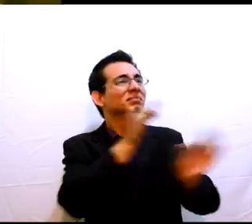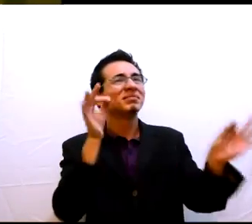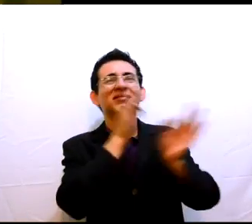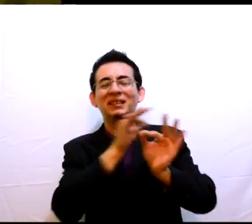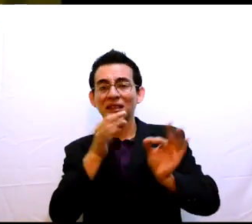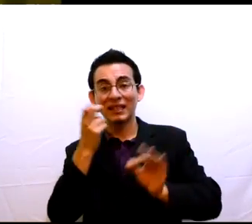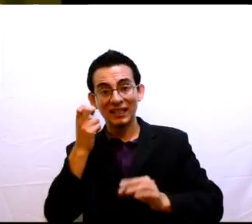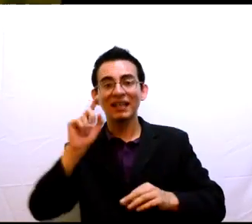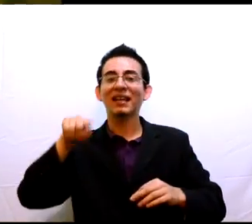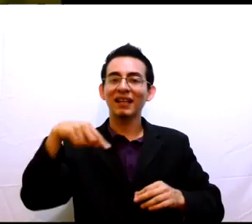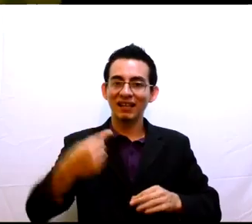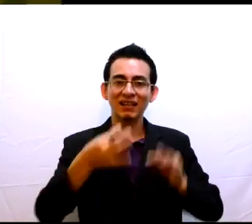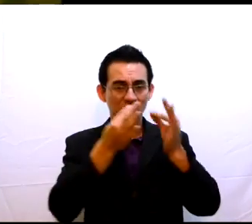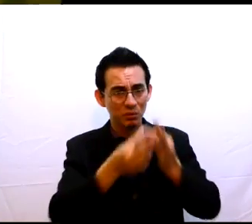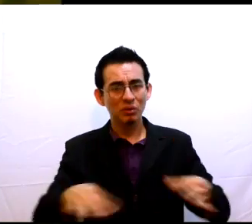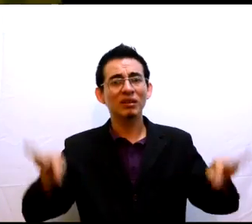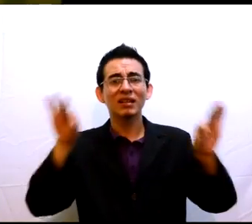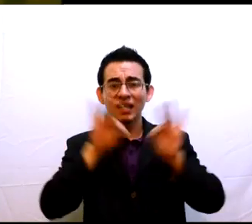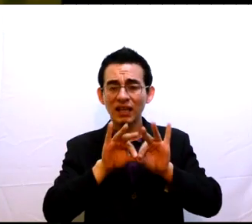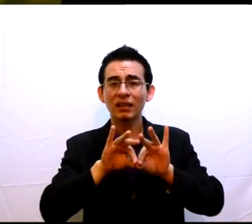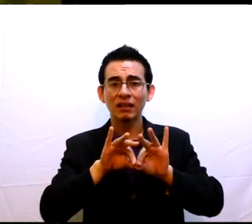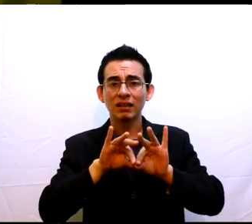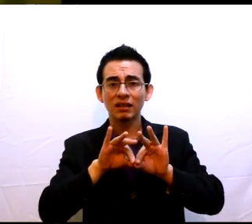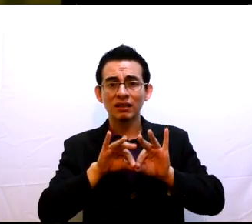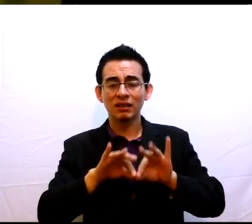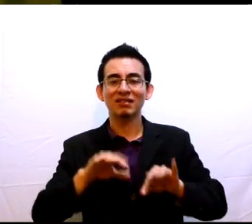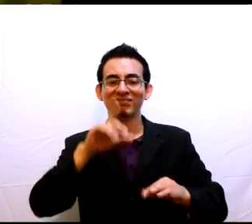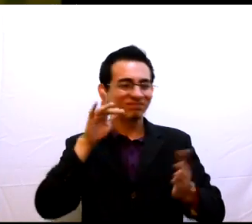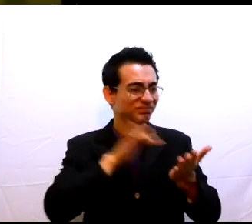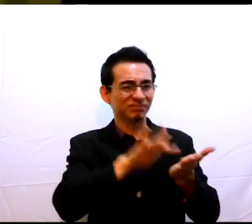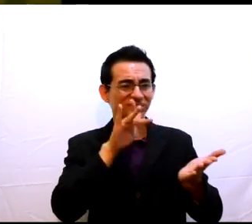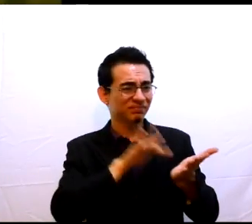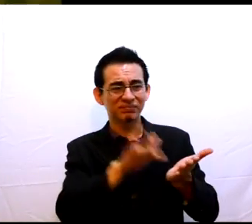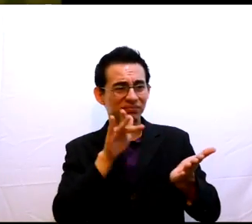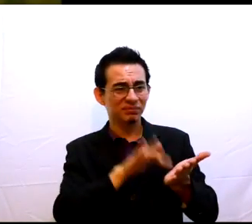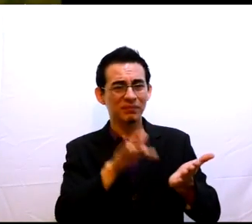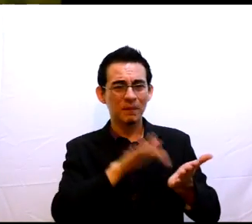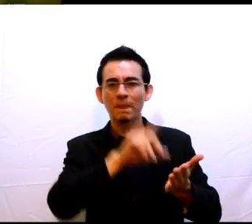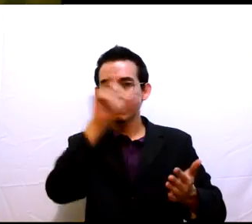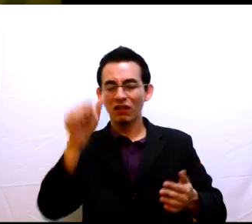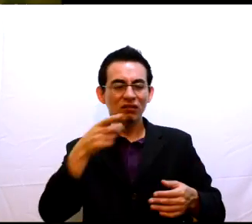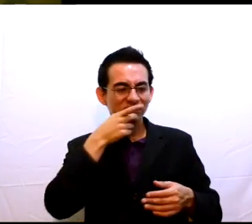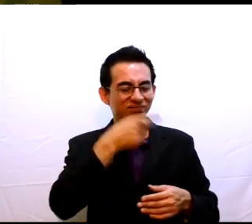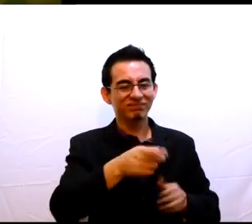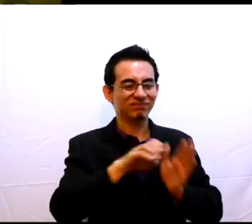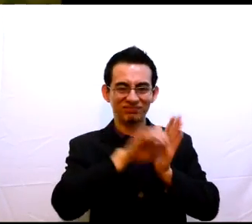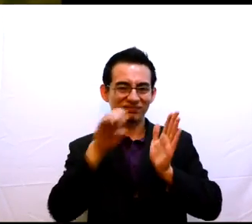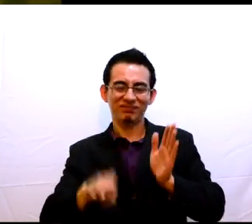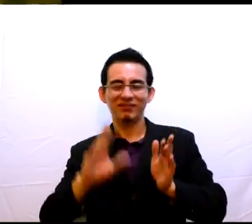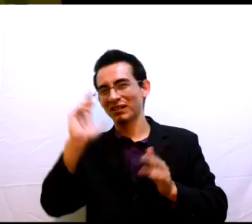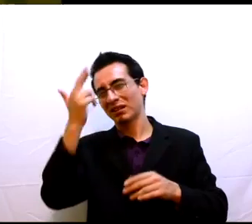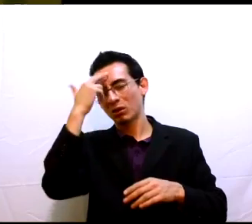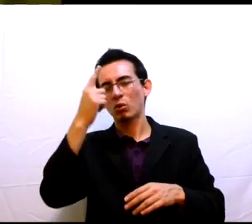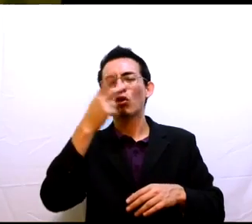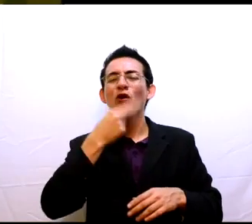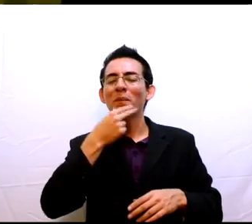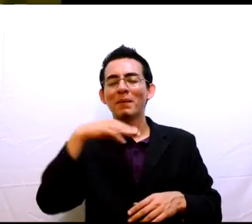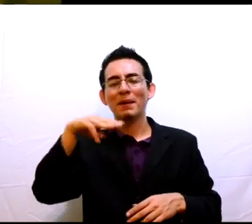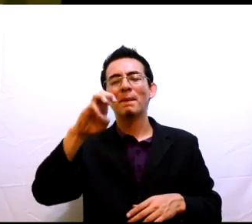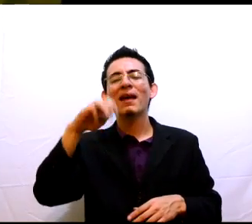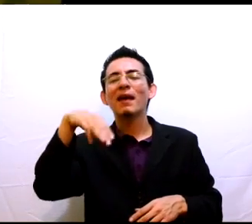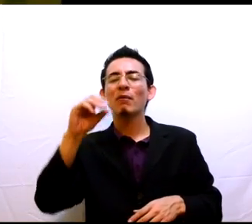pablo dijo todo se sabrá ya te voy a decir por ejemplo memo gómez es decir oye